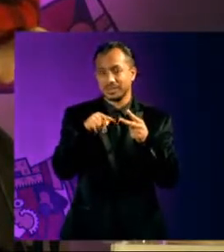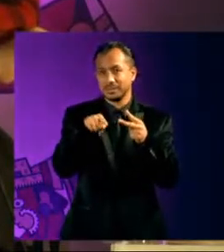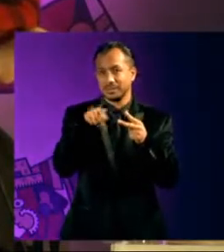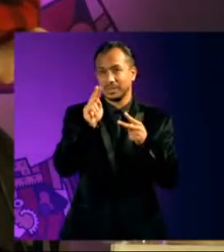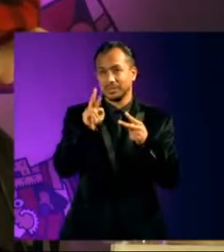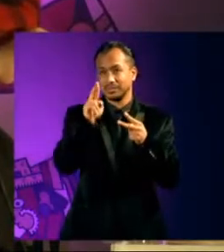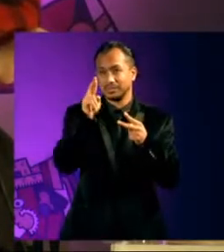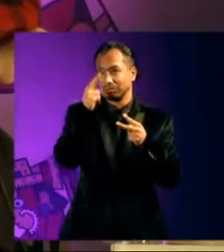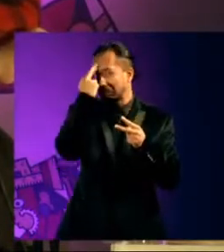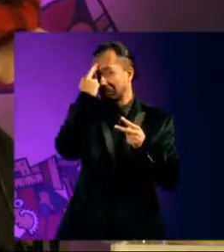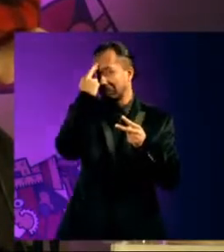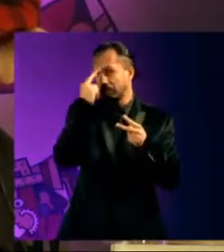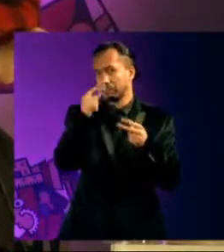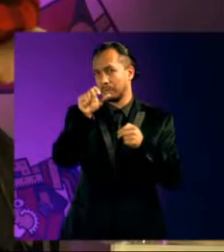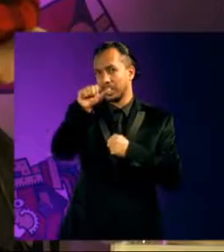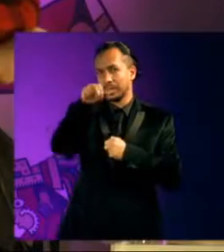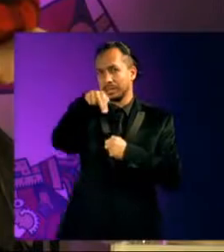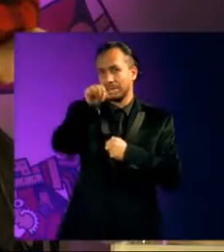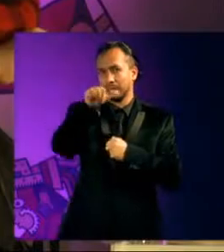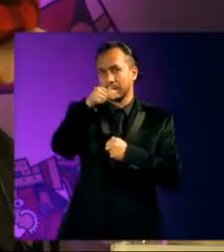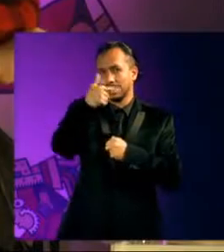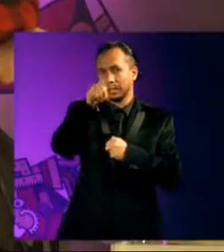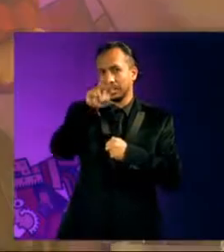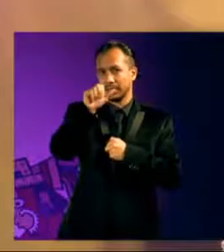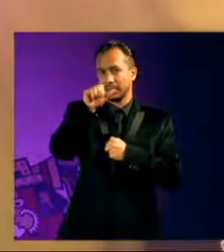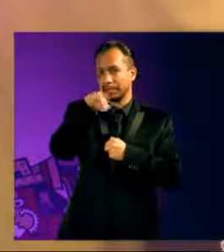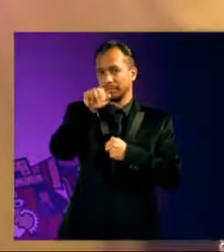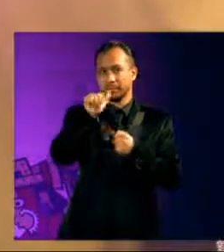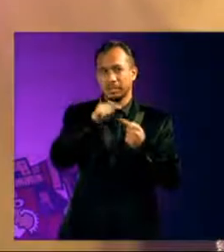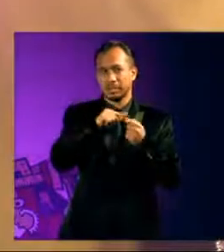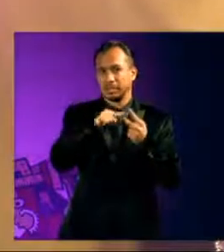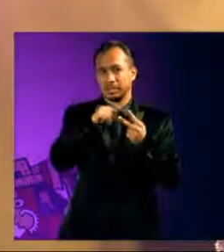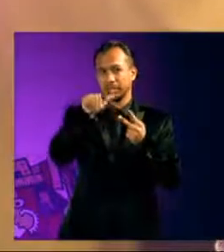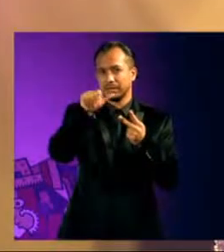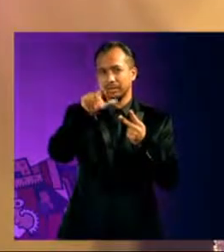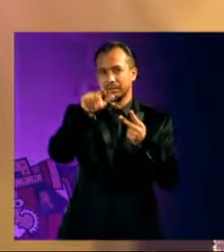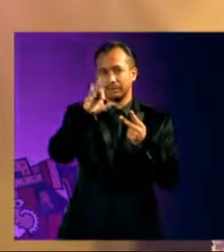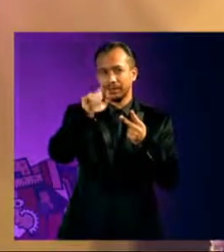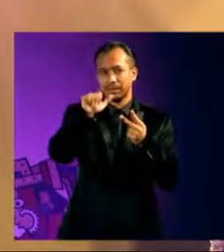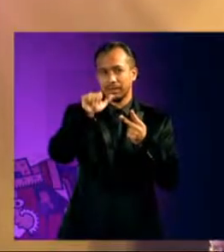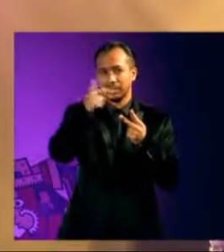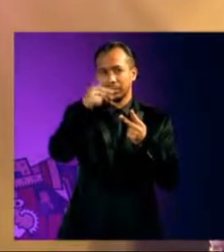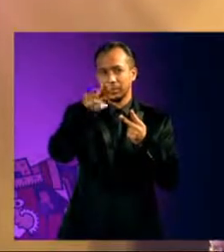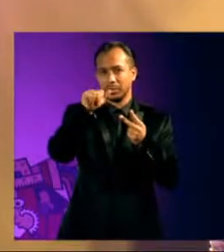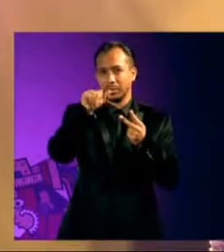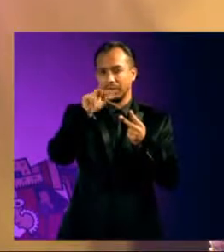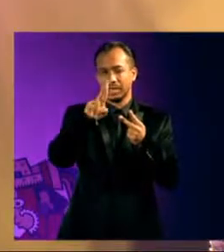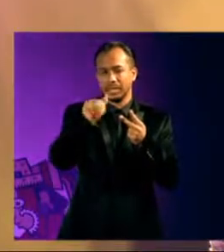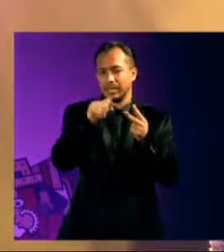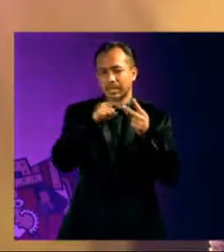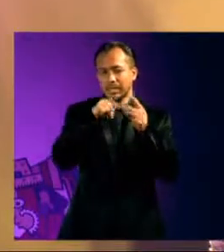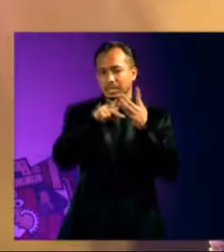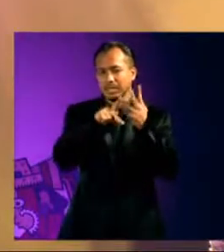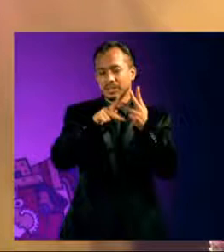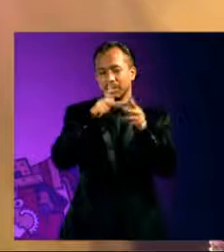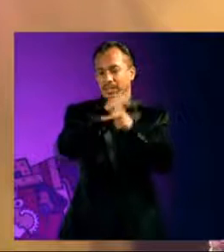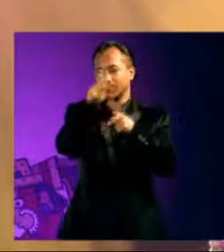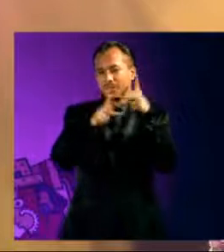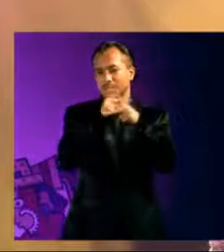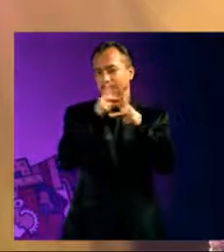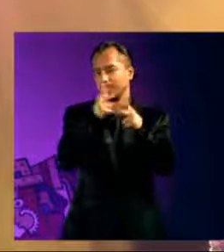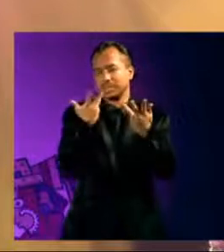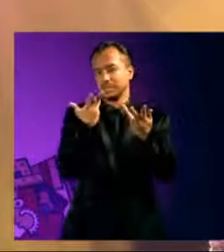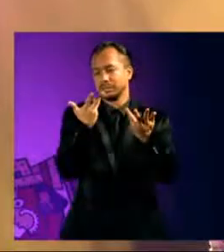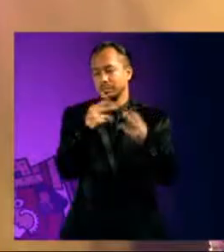tiene anagrama o alfaguara o ya no sé qué es y planeta no esas dos de